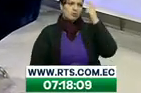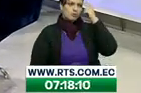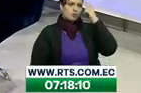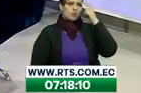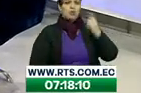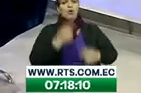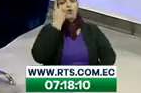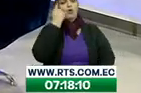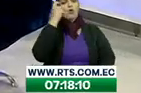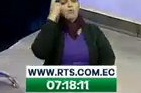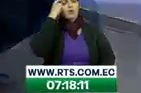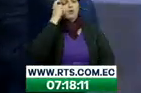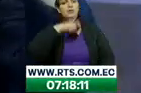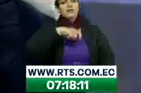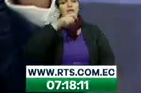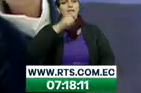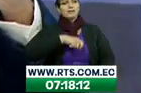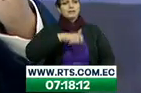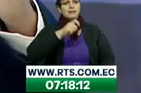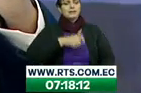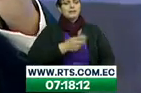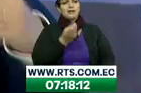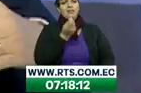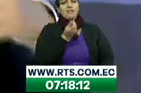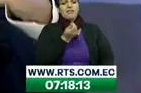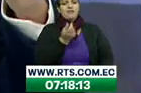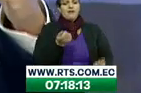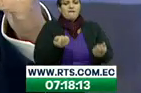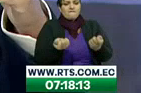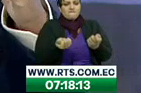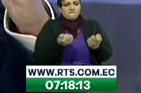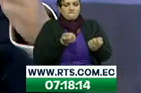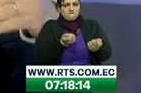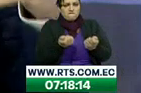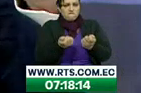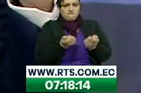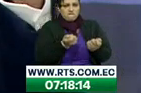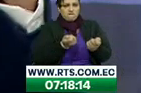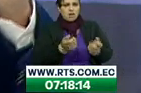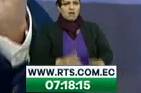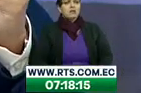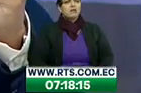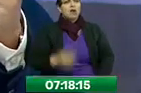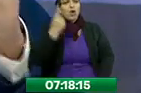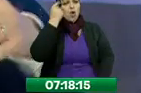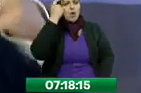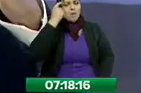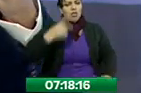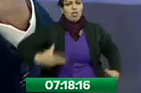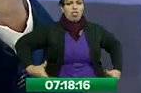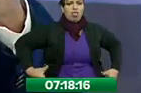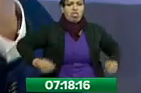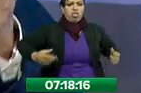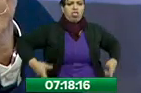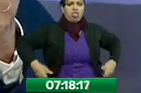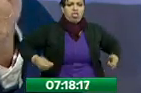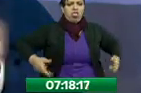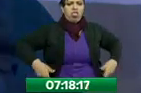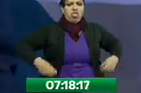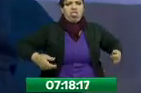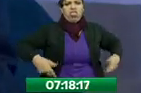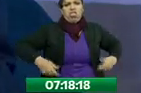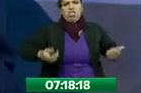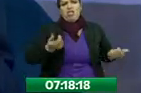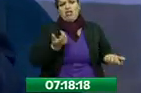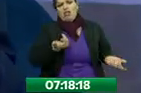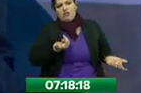a una reducción del gasto público que permita reducir los impuestos, no aumentar los impuestos. ¿Y a